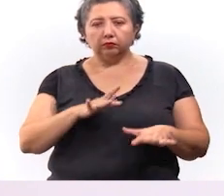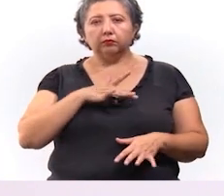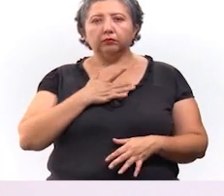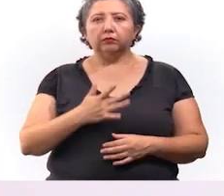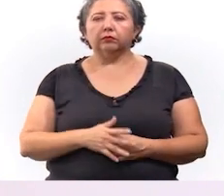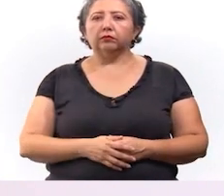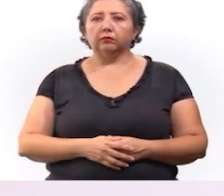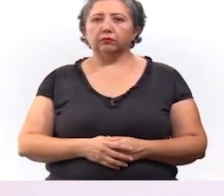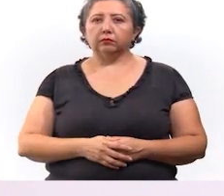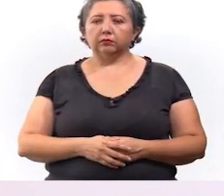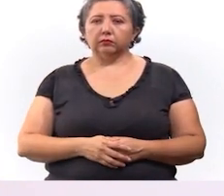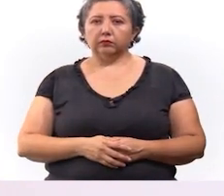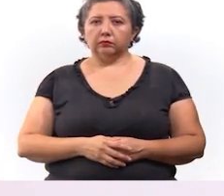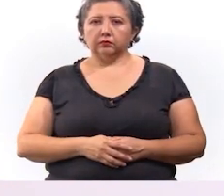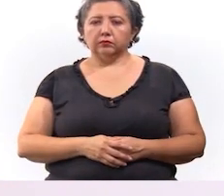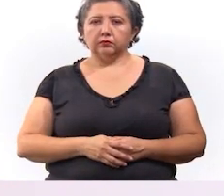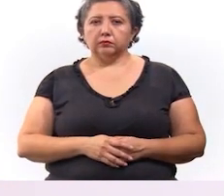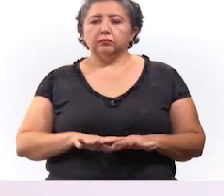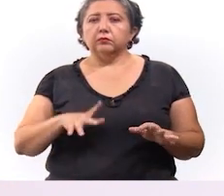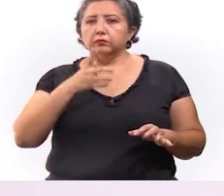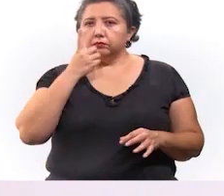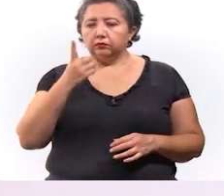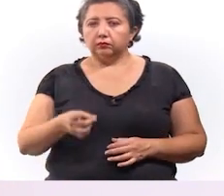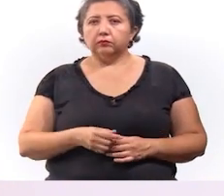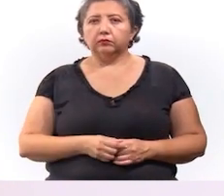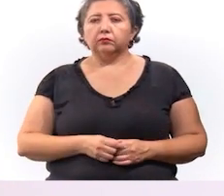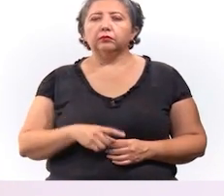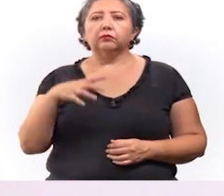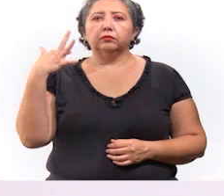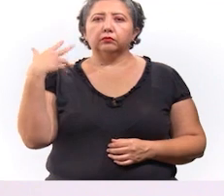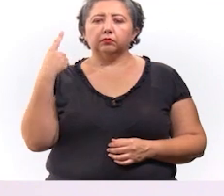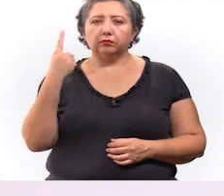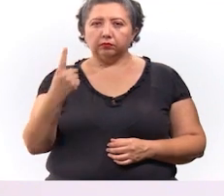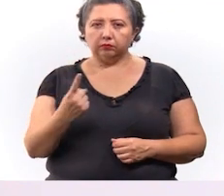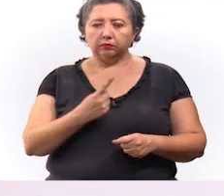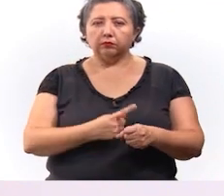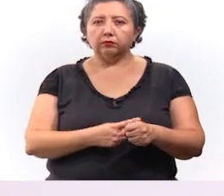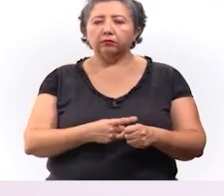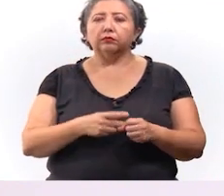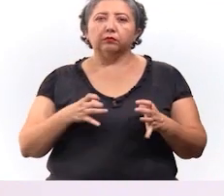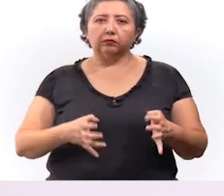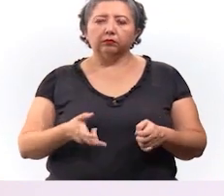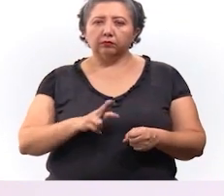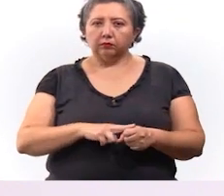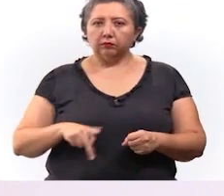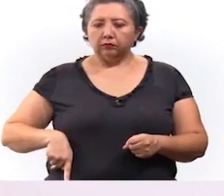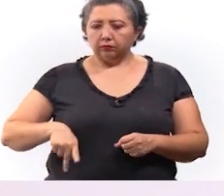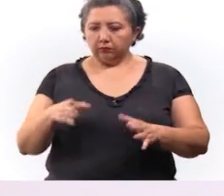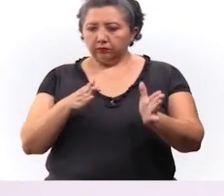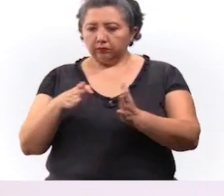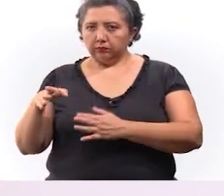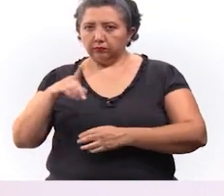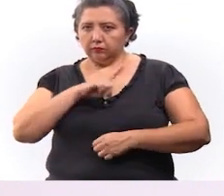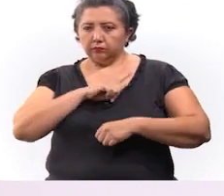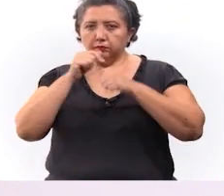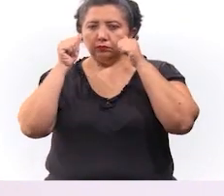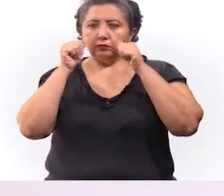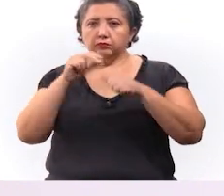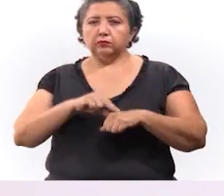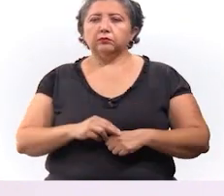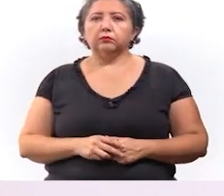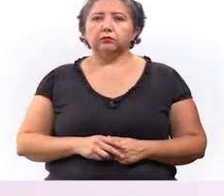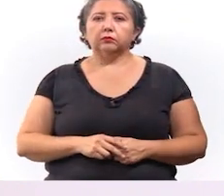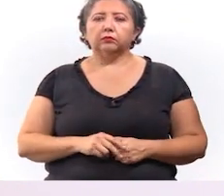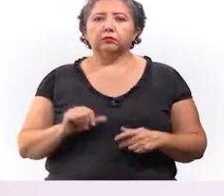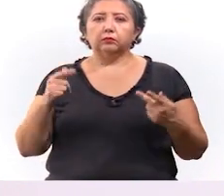Presentan síntomas leves. Como ya se mencionó, 51 de los casos positivos están en hospitales públicos y en aislamiento